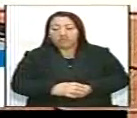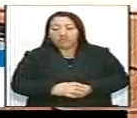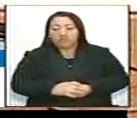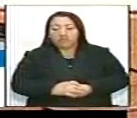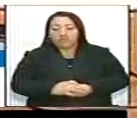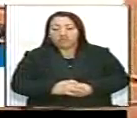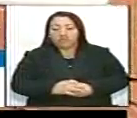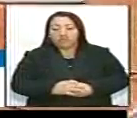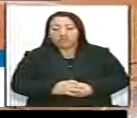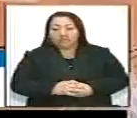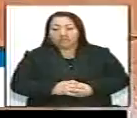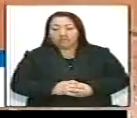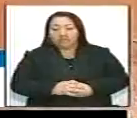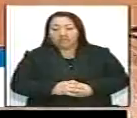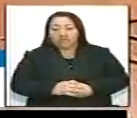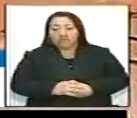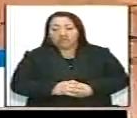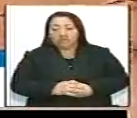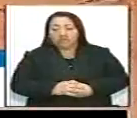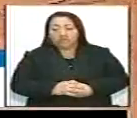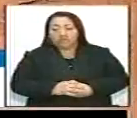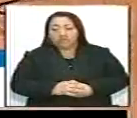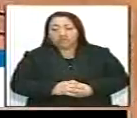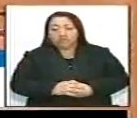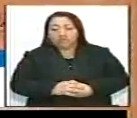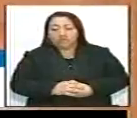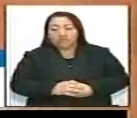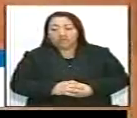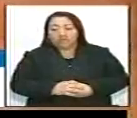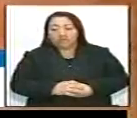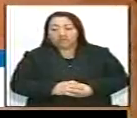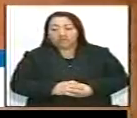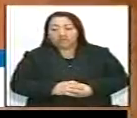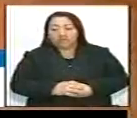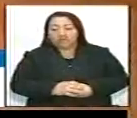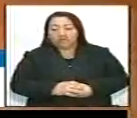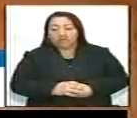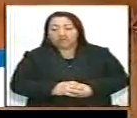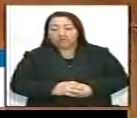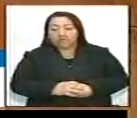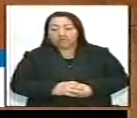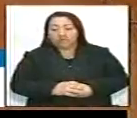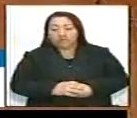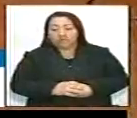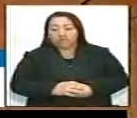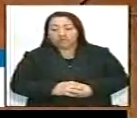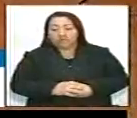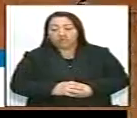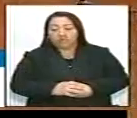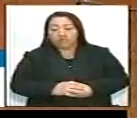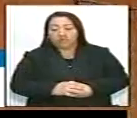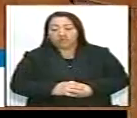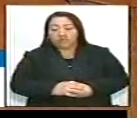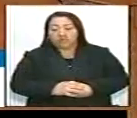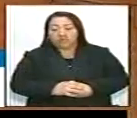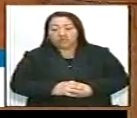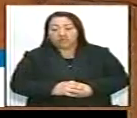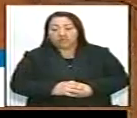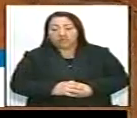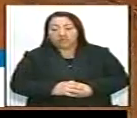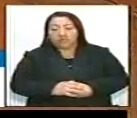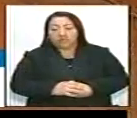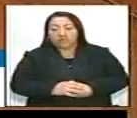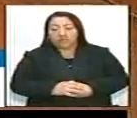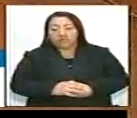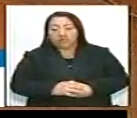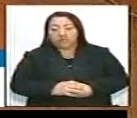Muchas gracias, Alejandro. Bueno, a continuación vamos a tener una presentación del señor Javier Garay. Es el representante del Ministerio de Economía